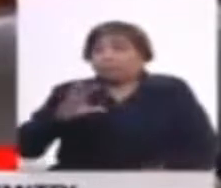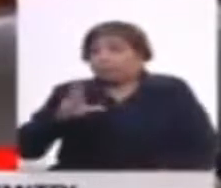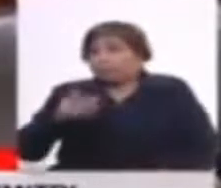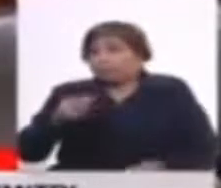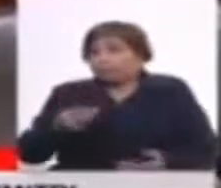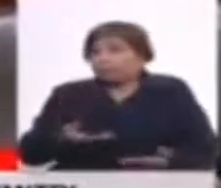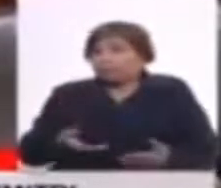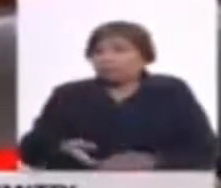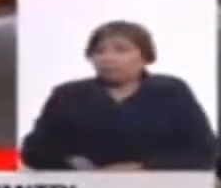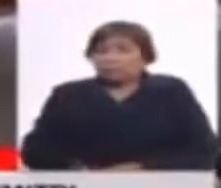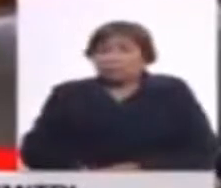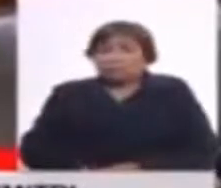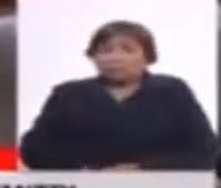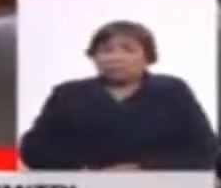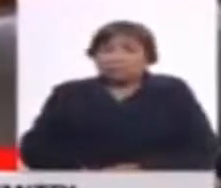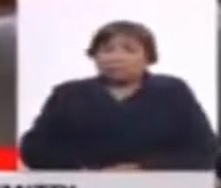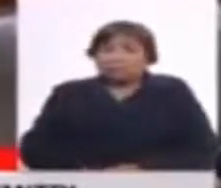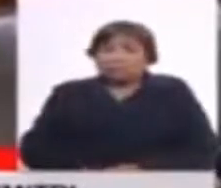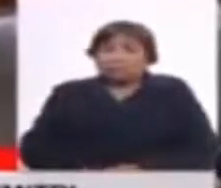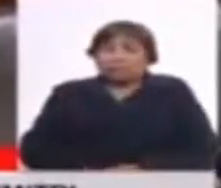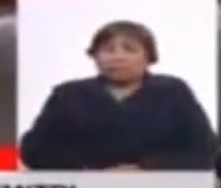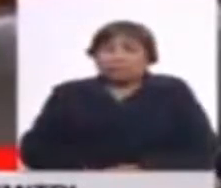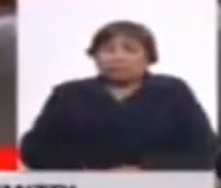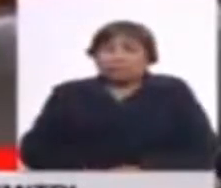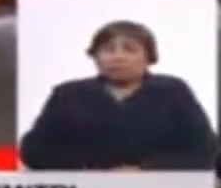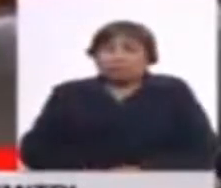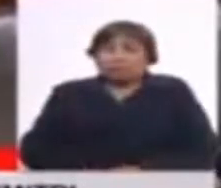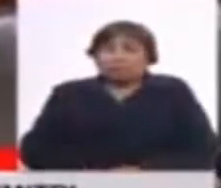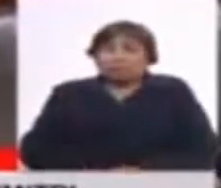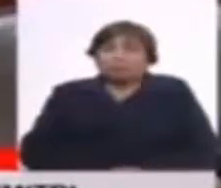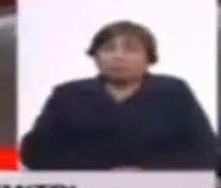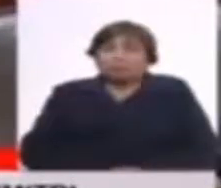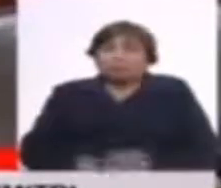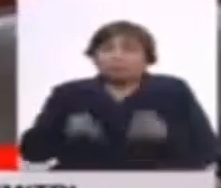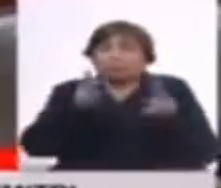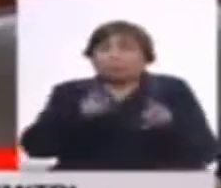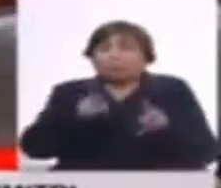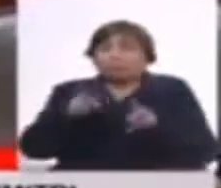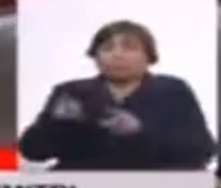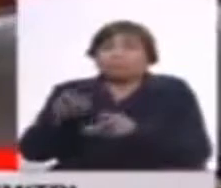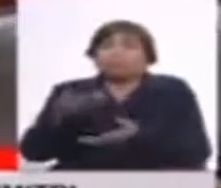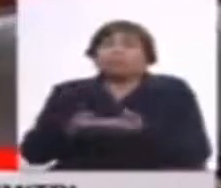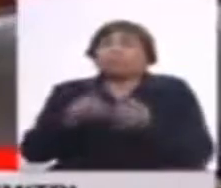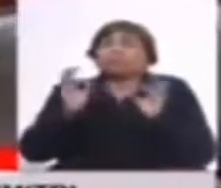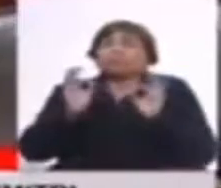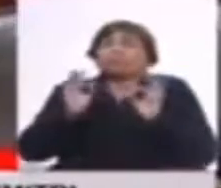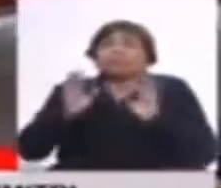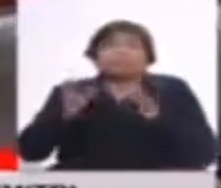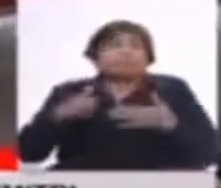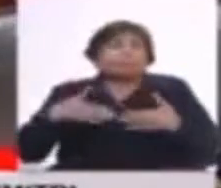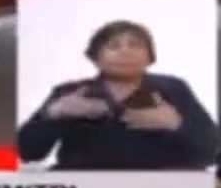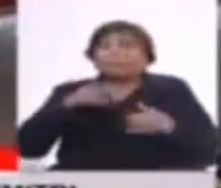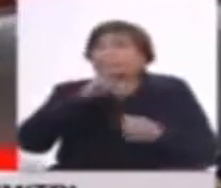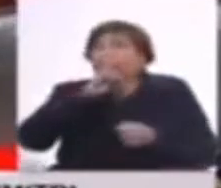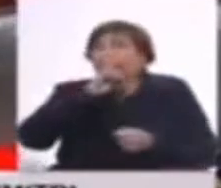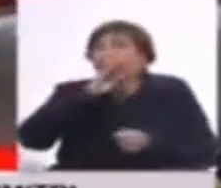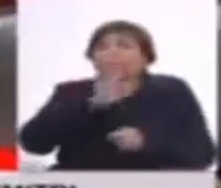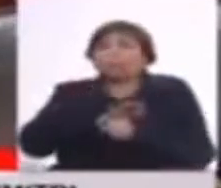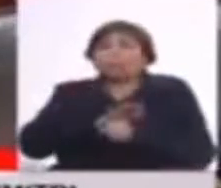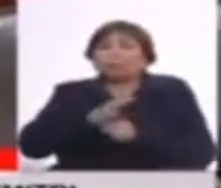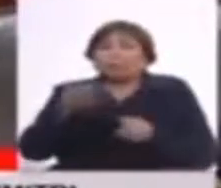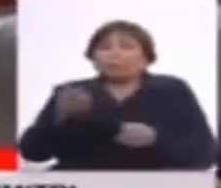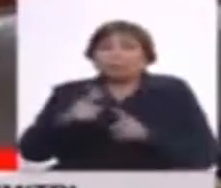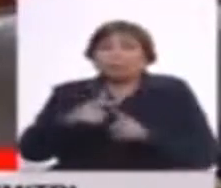mucho lo que sería relacionado al Ministerio del Interior, ya que hay mucho cambio de ministro y estos ministros